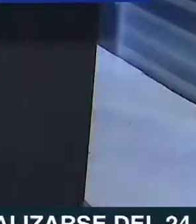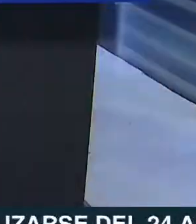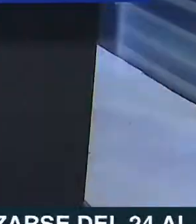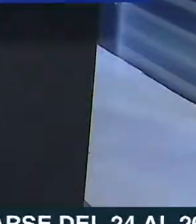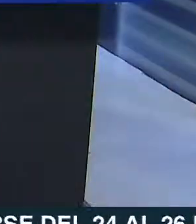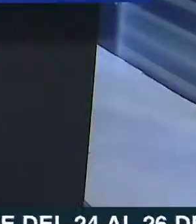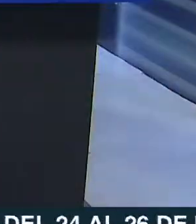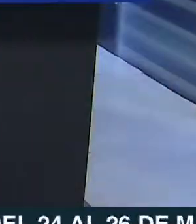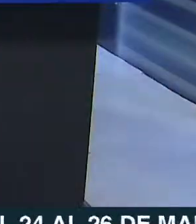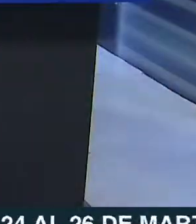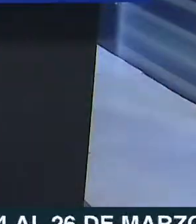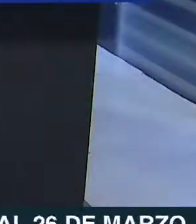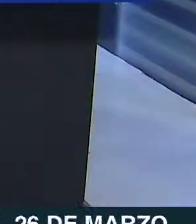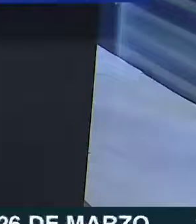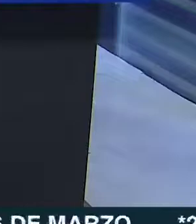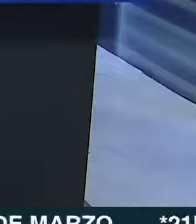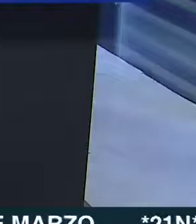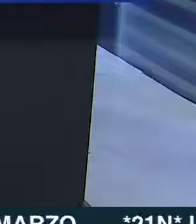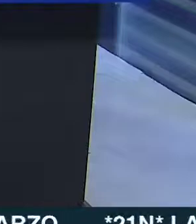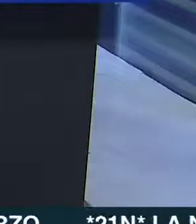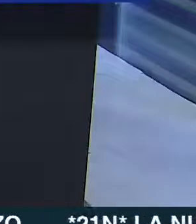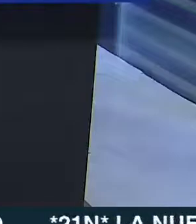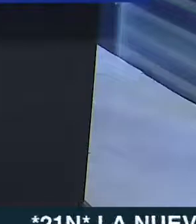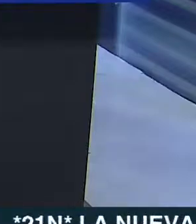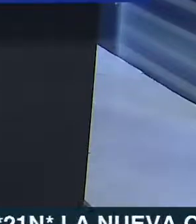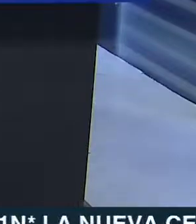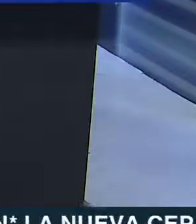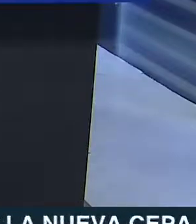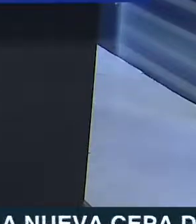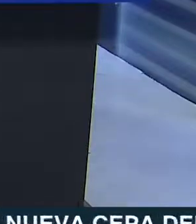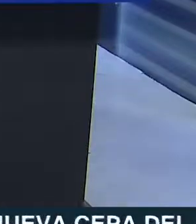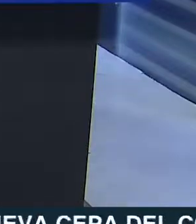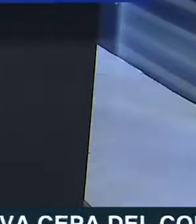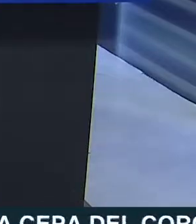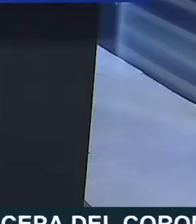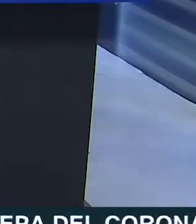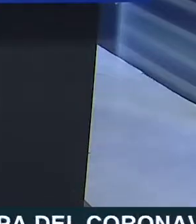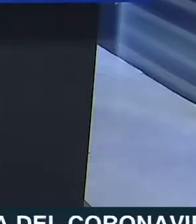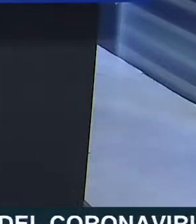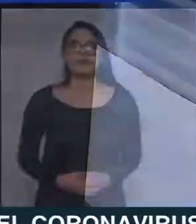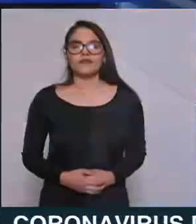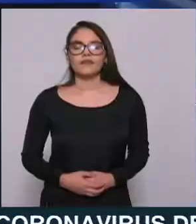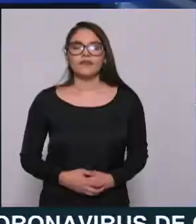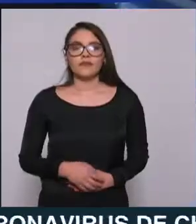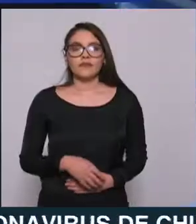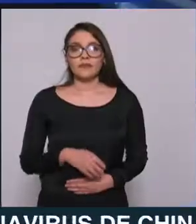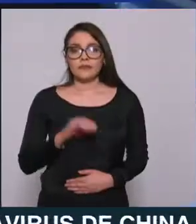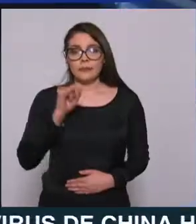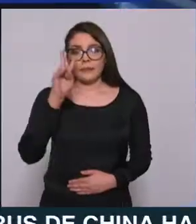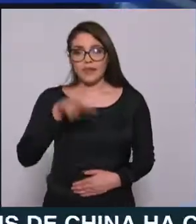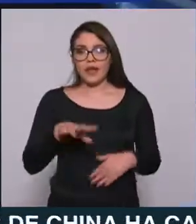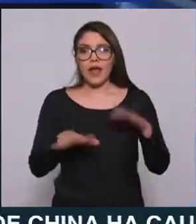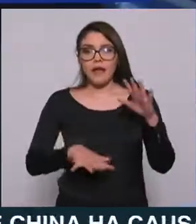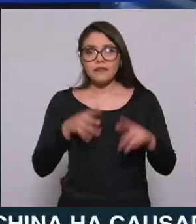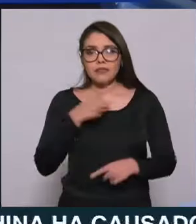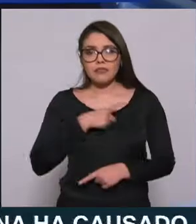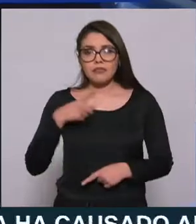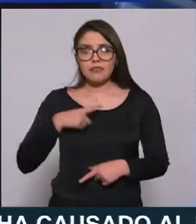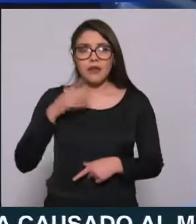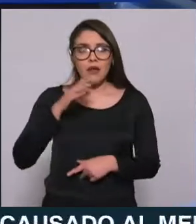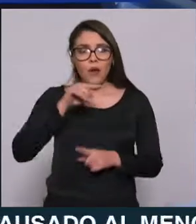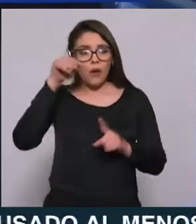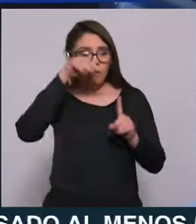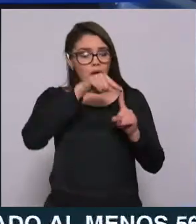¿cómo llegas? No hay metro, exacto, no hay nada. Sí, son trayectos tremendos que tienen que atravesar toda la ciudad. Entonces, era una muy